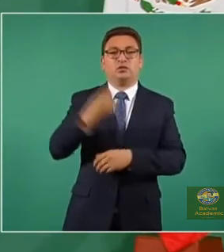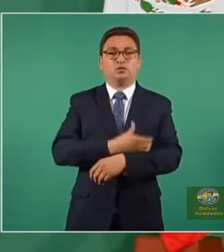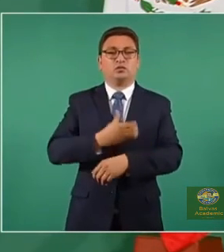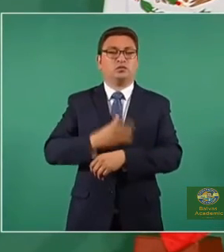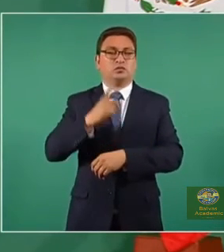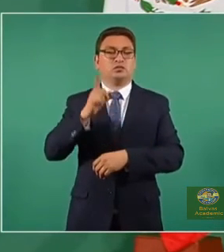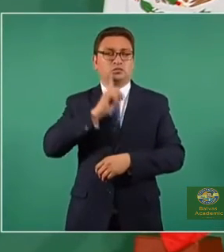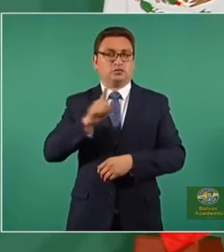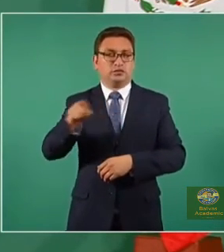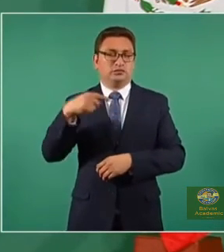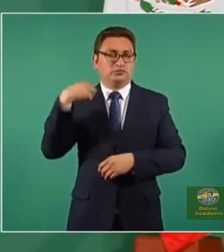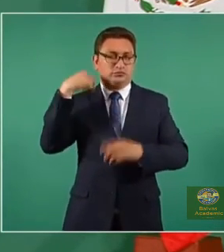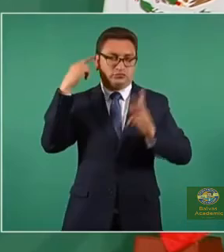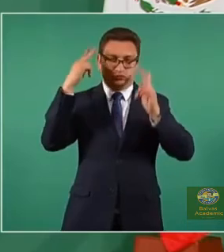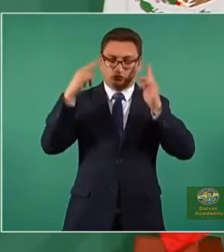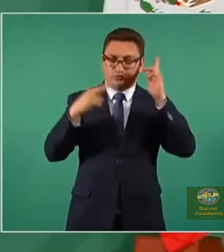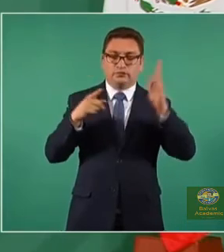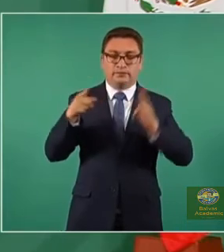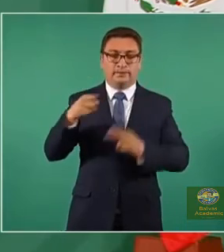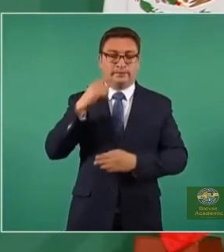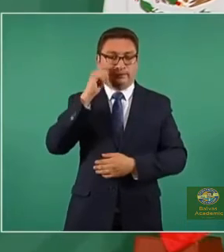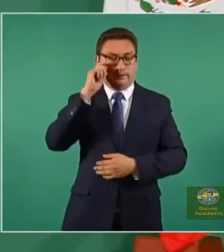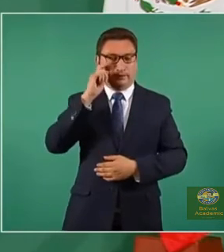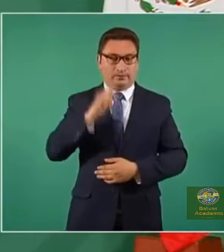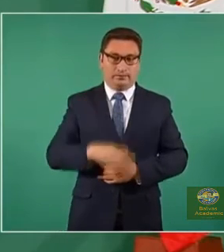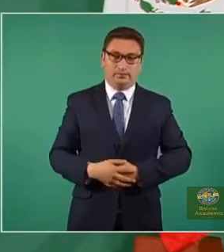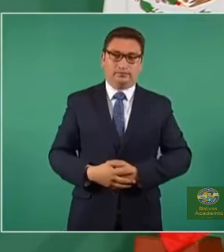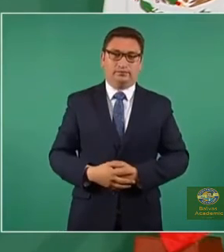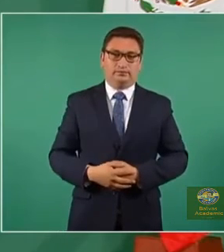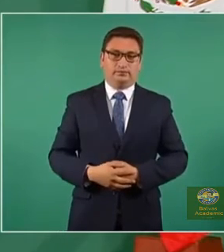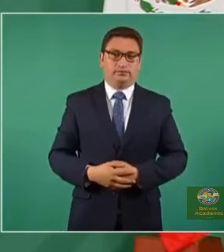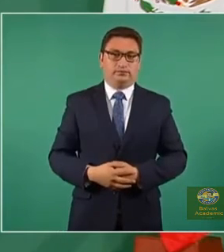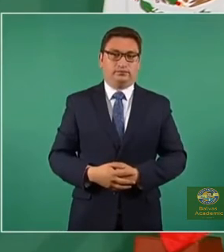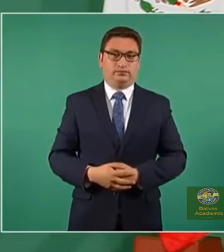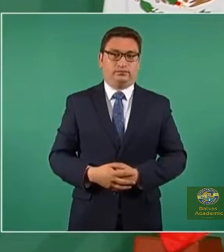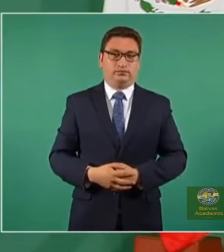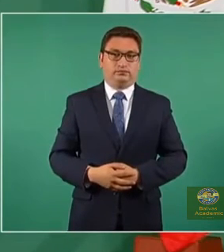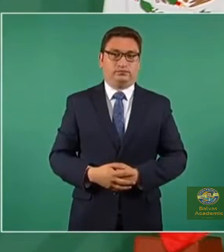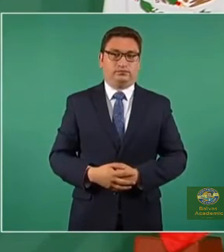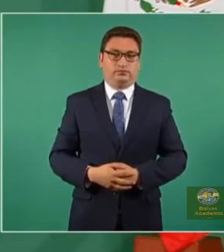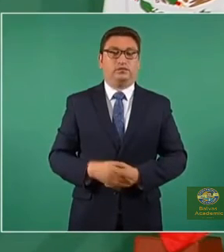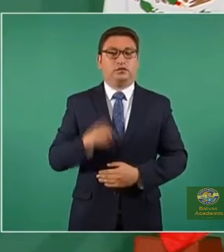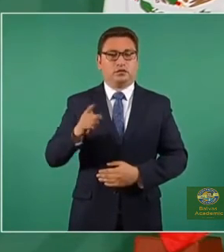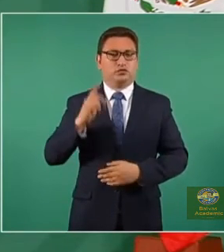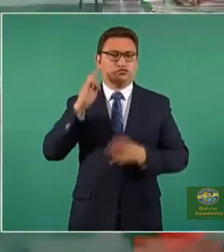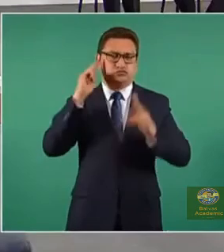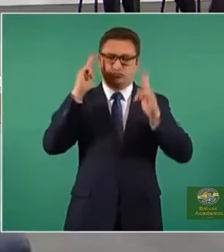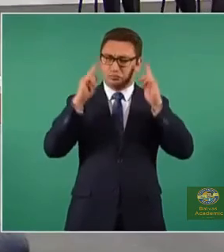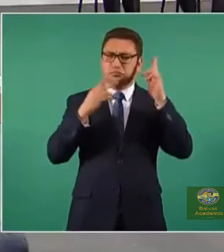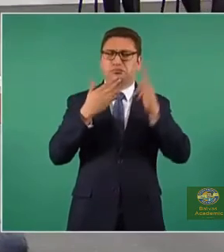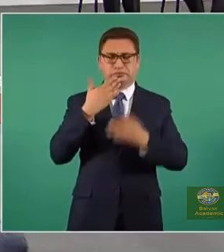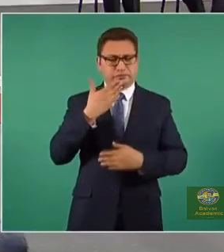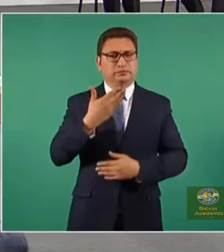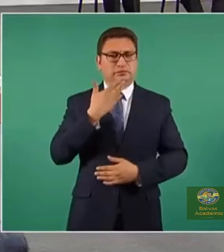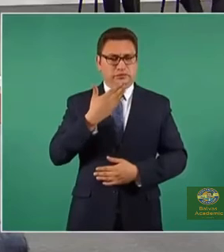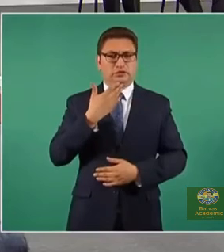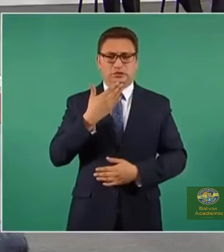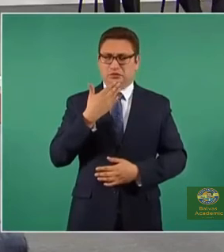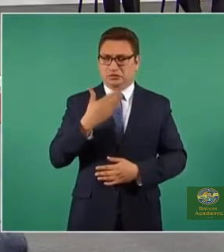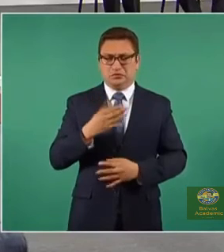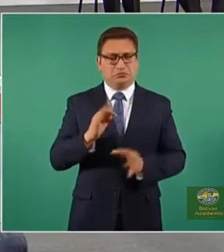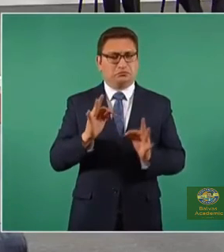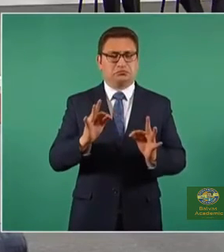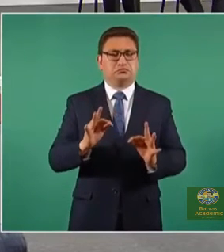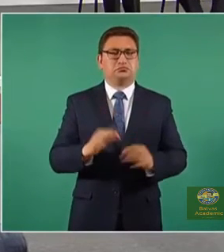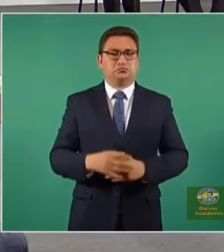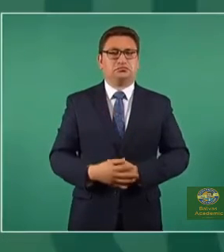compañera, muy bien, los peluqueros,